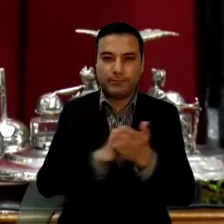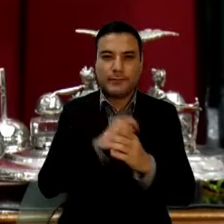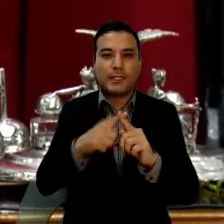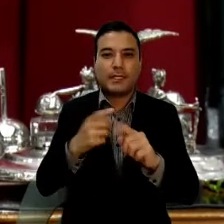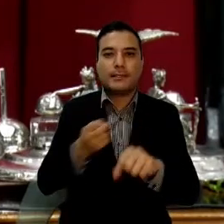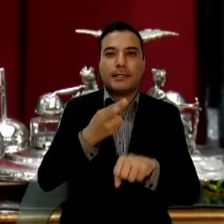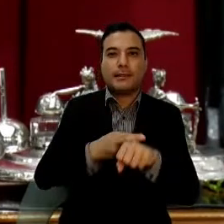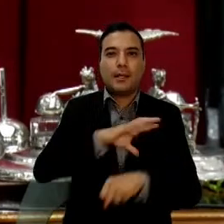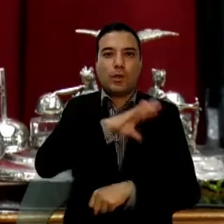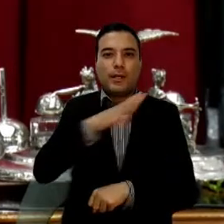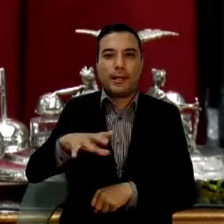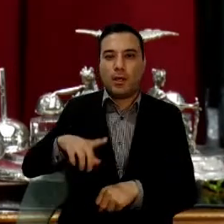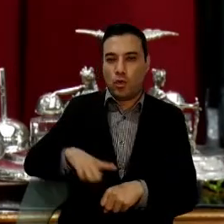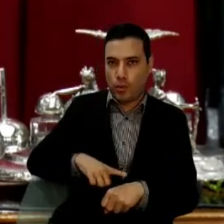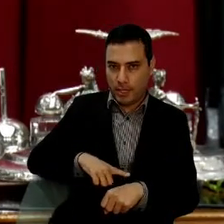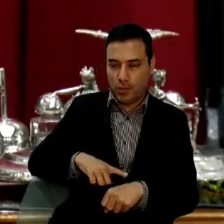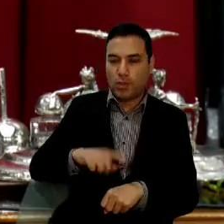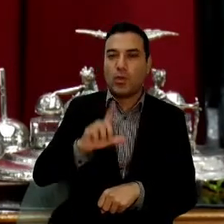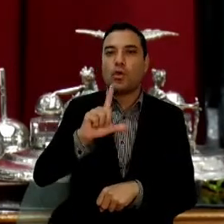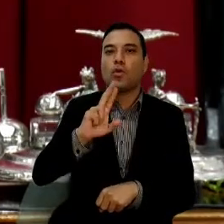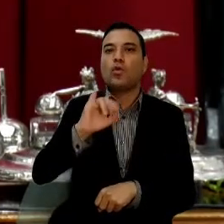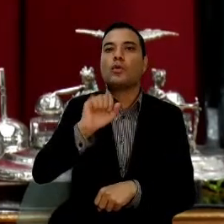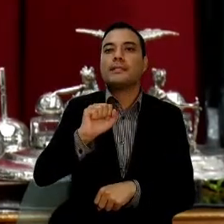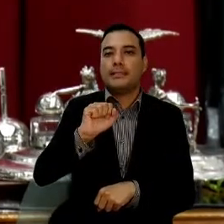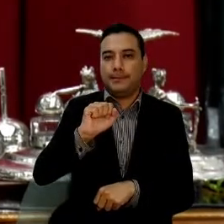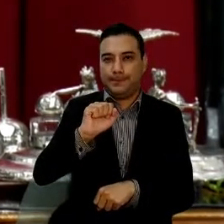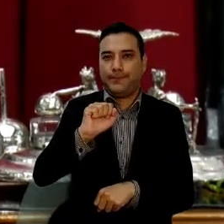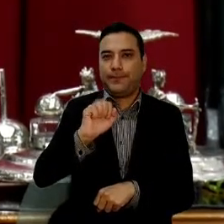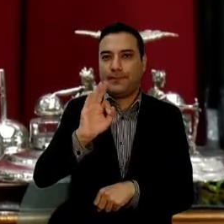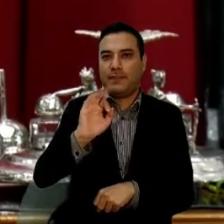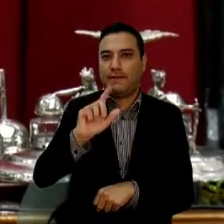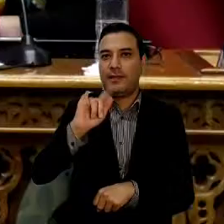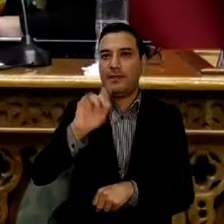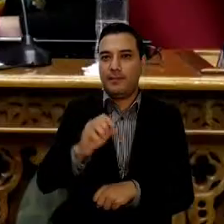general de Gobierno, Luis Felipe Puente Espinosa. Es cuanto, presidenta. La presidencia.